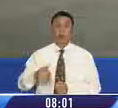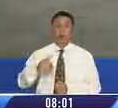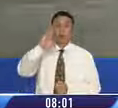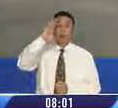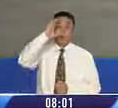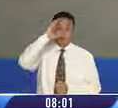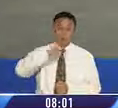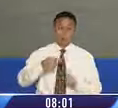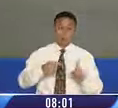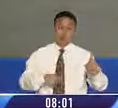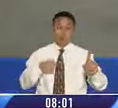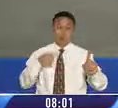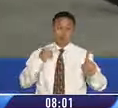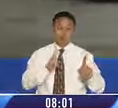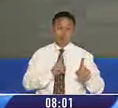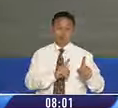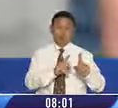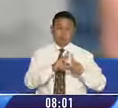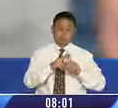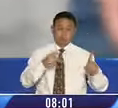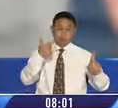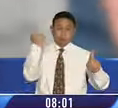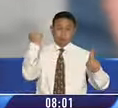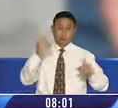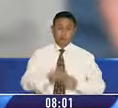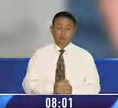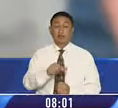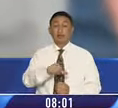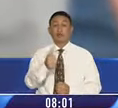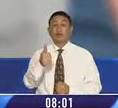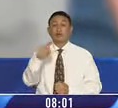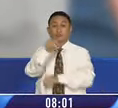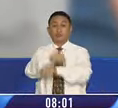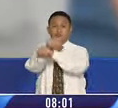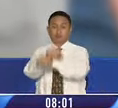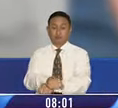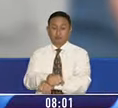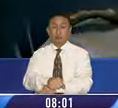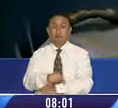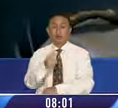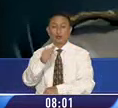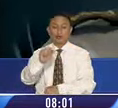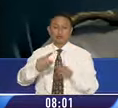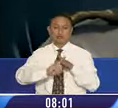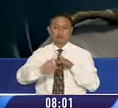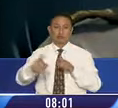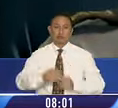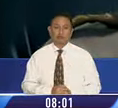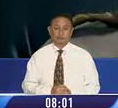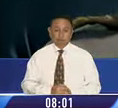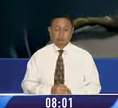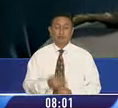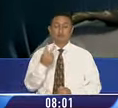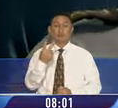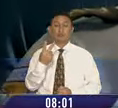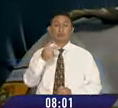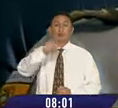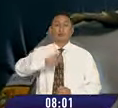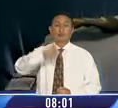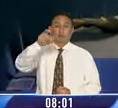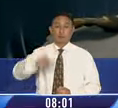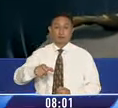a un individuo que se estaba dando a la fuga. Uno de ellos fue capturado, mientras que el otro huyó. Son dos presuntos delincuentes